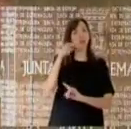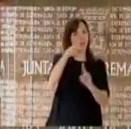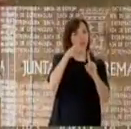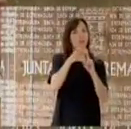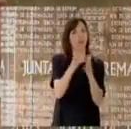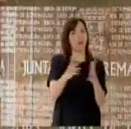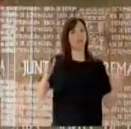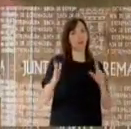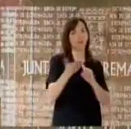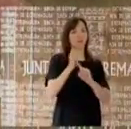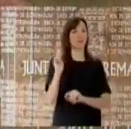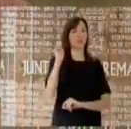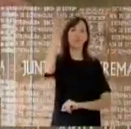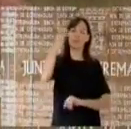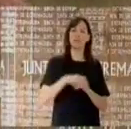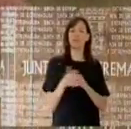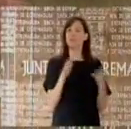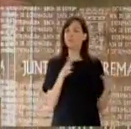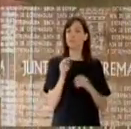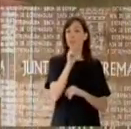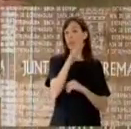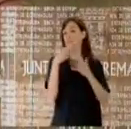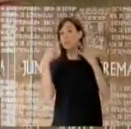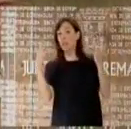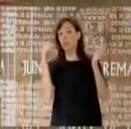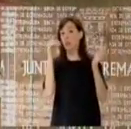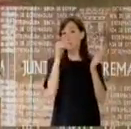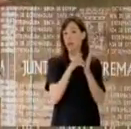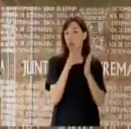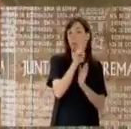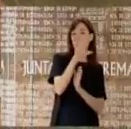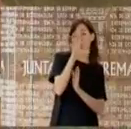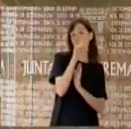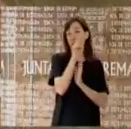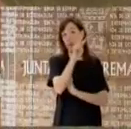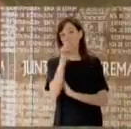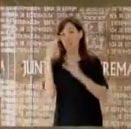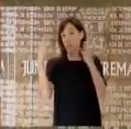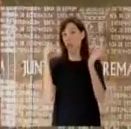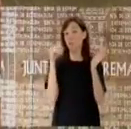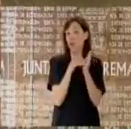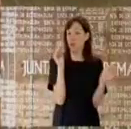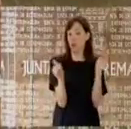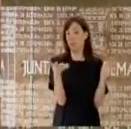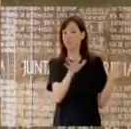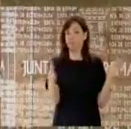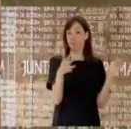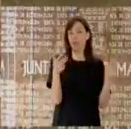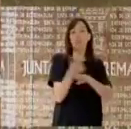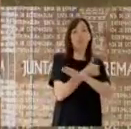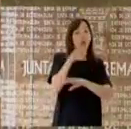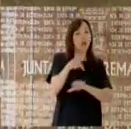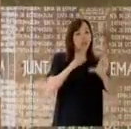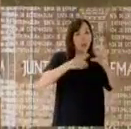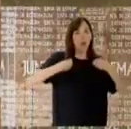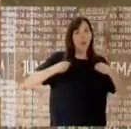torno a 24.000, 25.000, 27.000, está la horquilla entre 25.000 y 27.000 los ciudadanos en Extremadura que tienen alguna